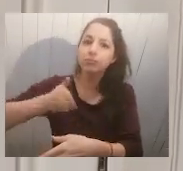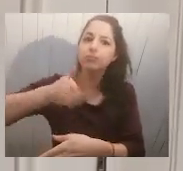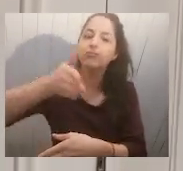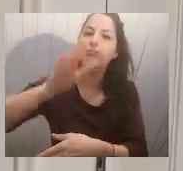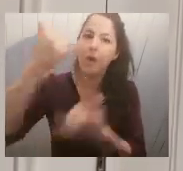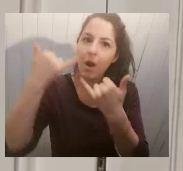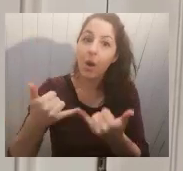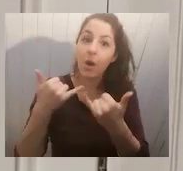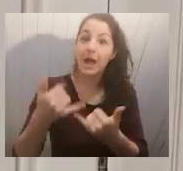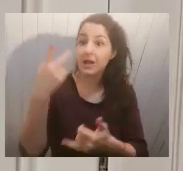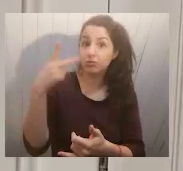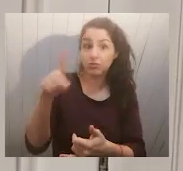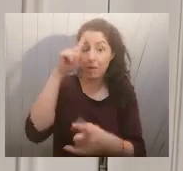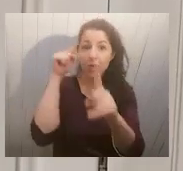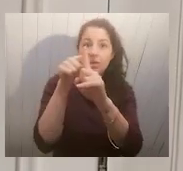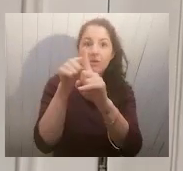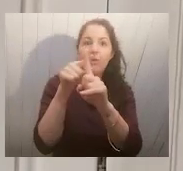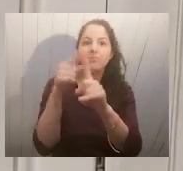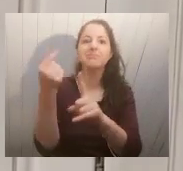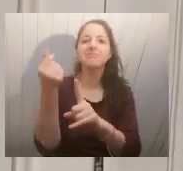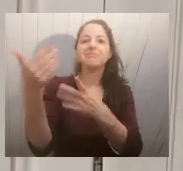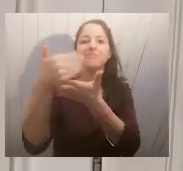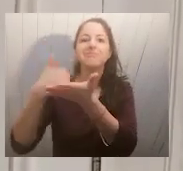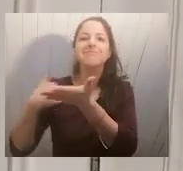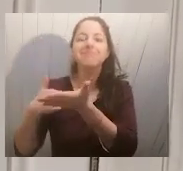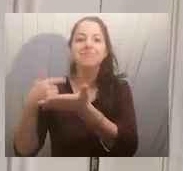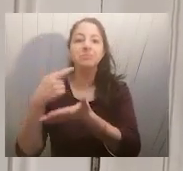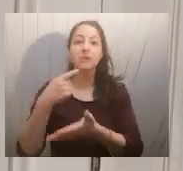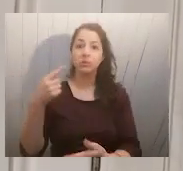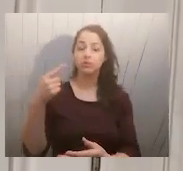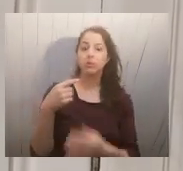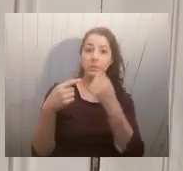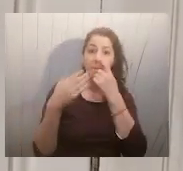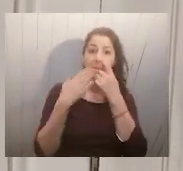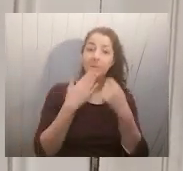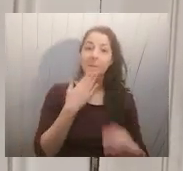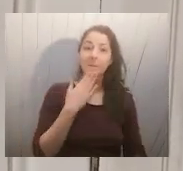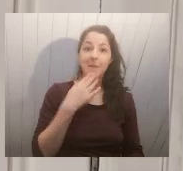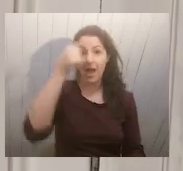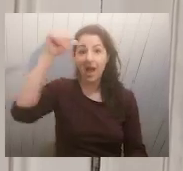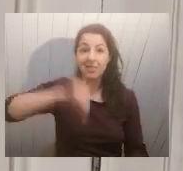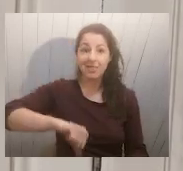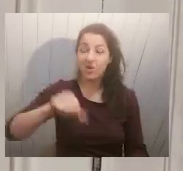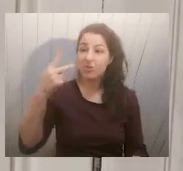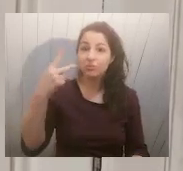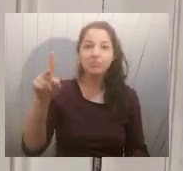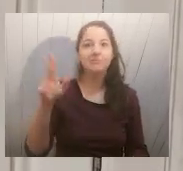uno solo. Sus ganancias sobre nuestro cuidado y la impunidad de sus crímenes sobre nuestras